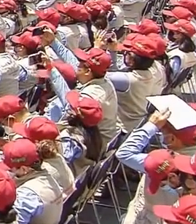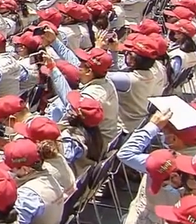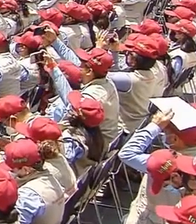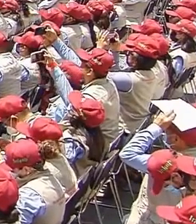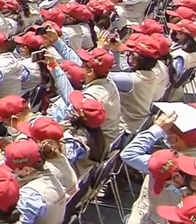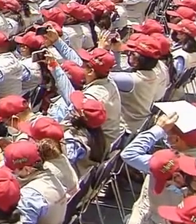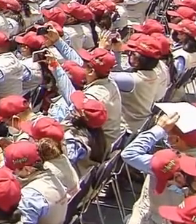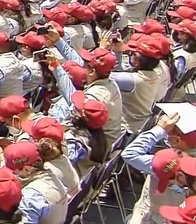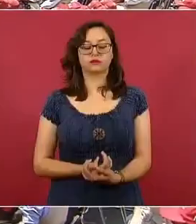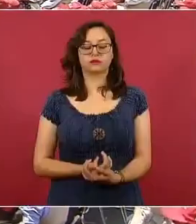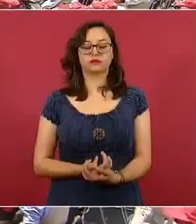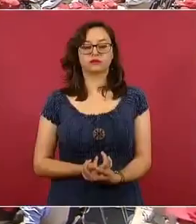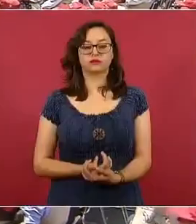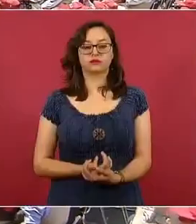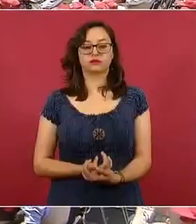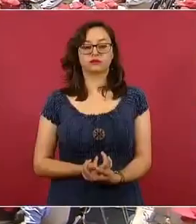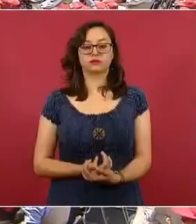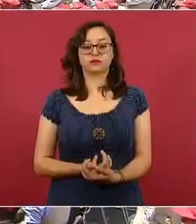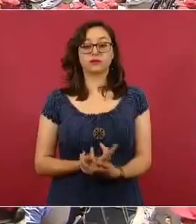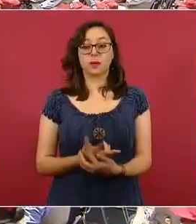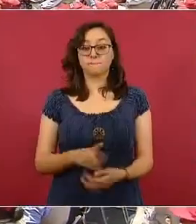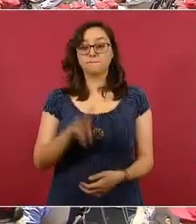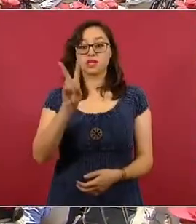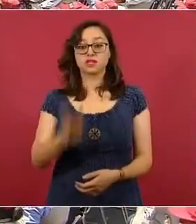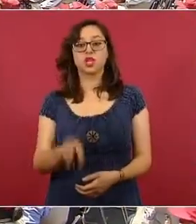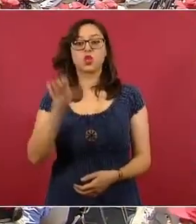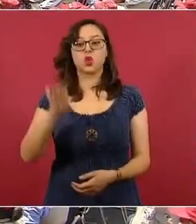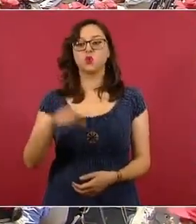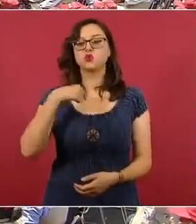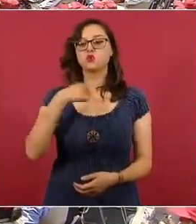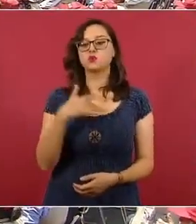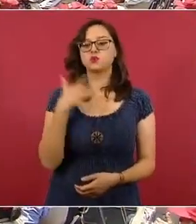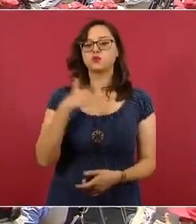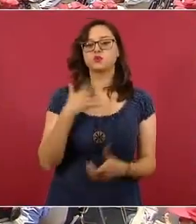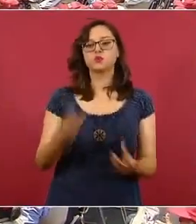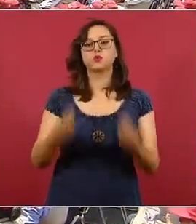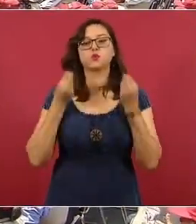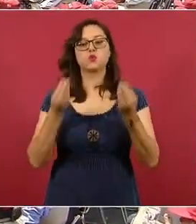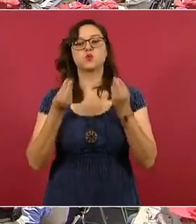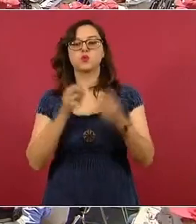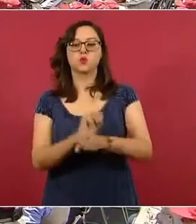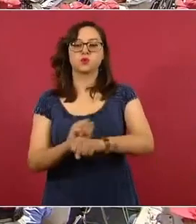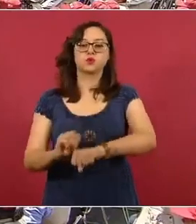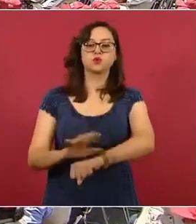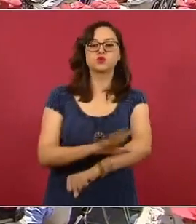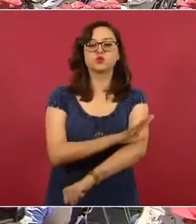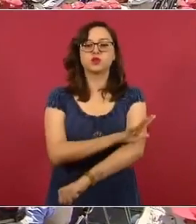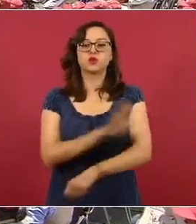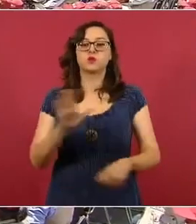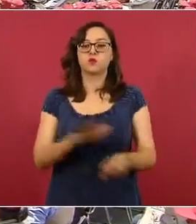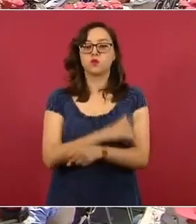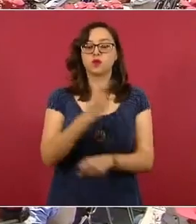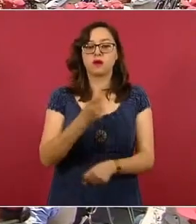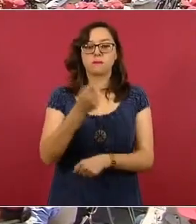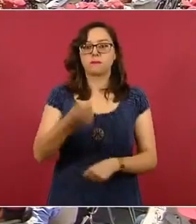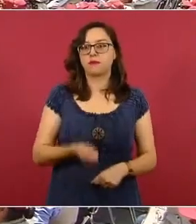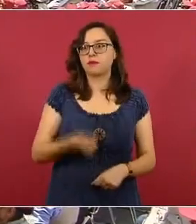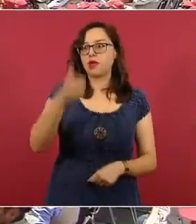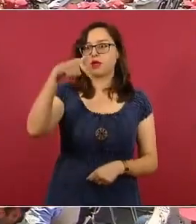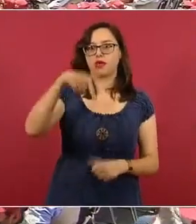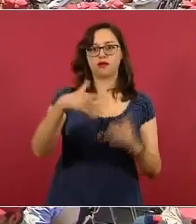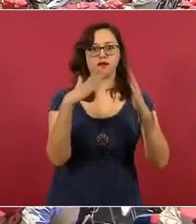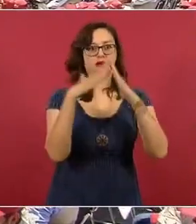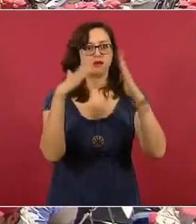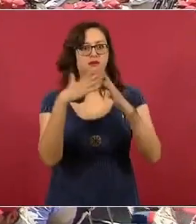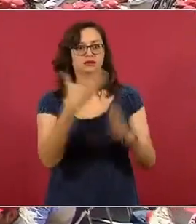histórico que en el Palacio Nacional se nutra de extensionistas, promotores del cambio en el campo